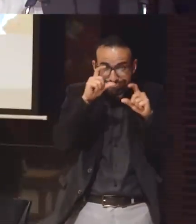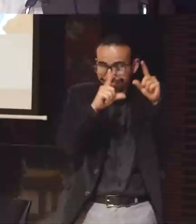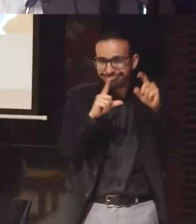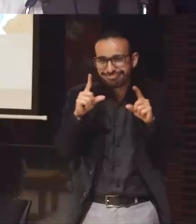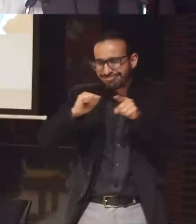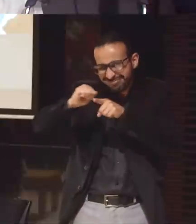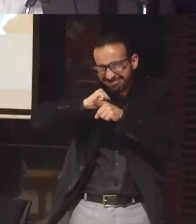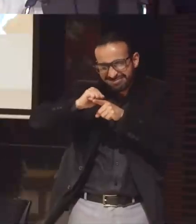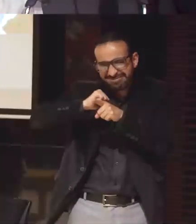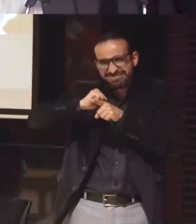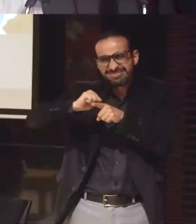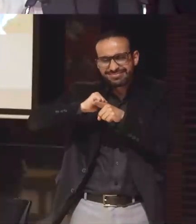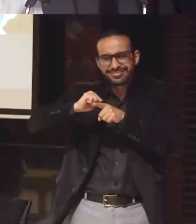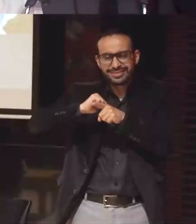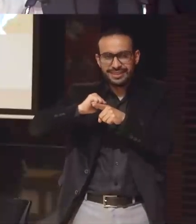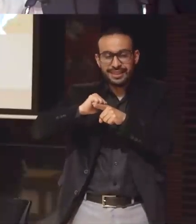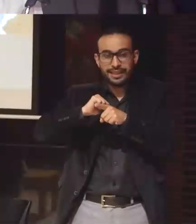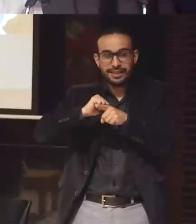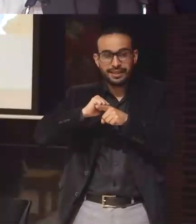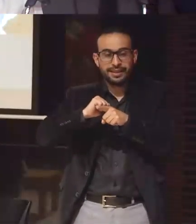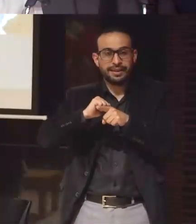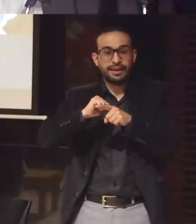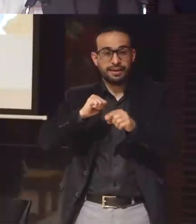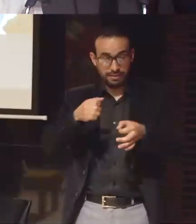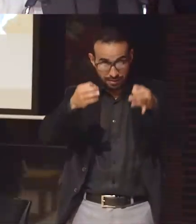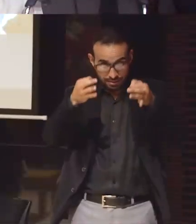y fue algo que para mí fueron 2 horas